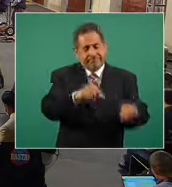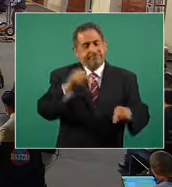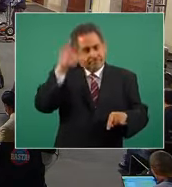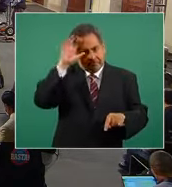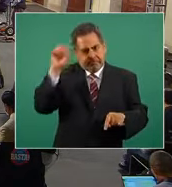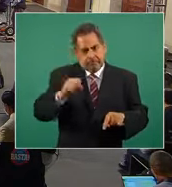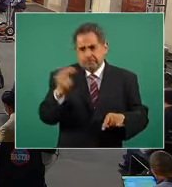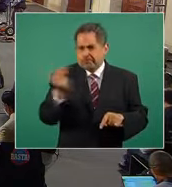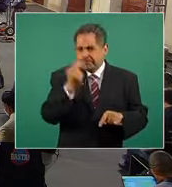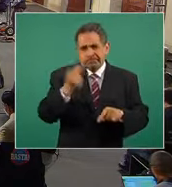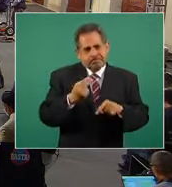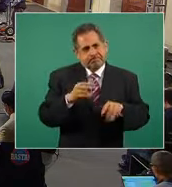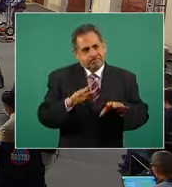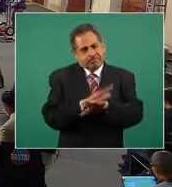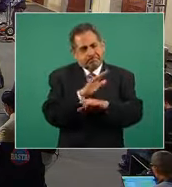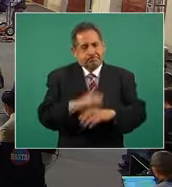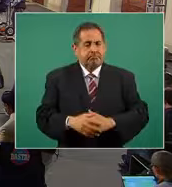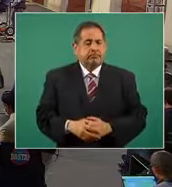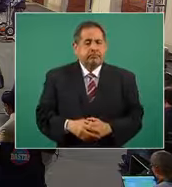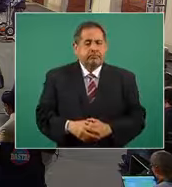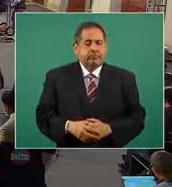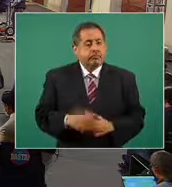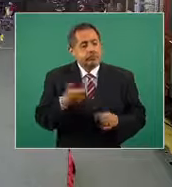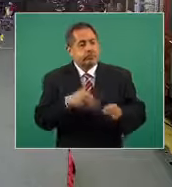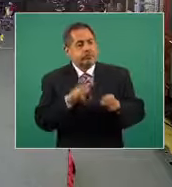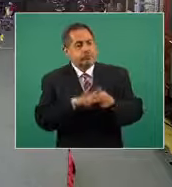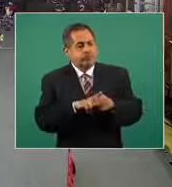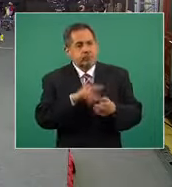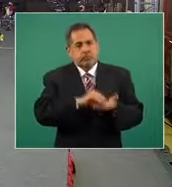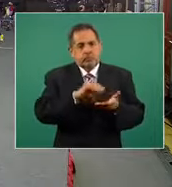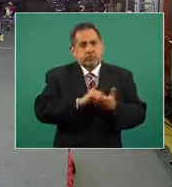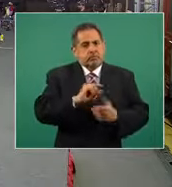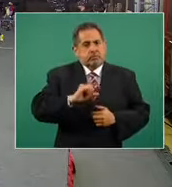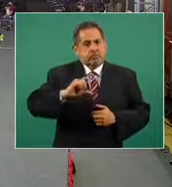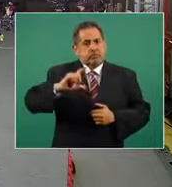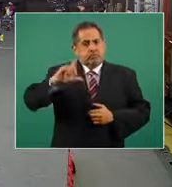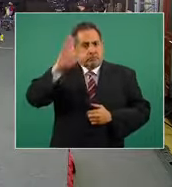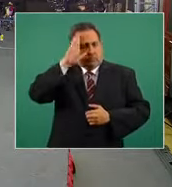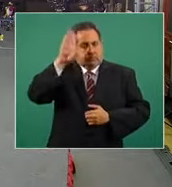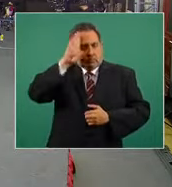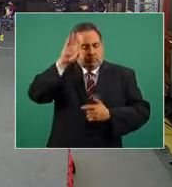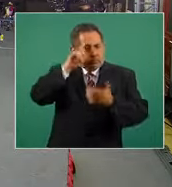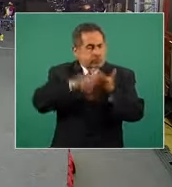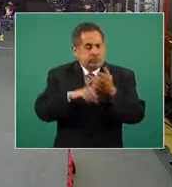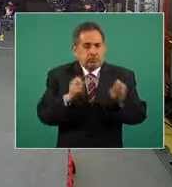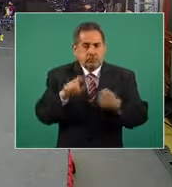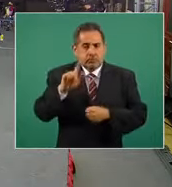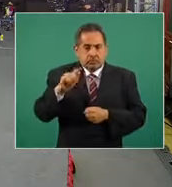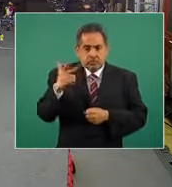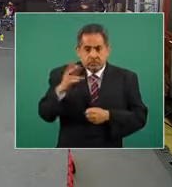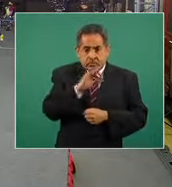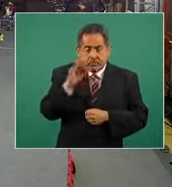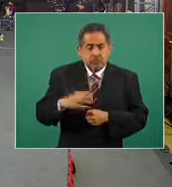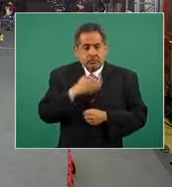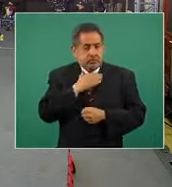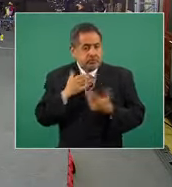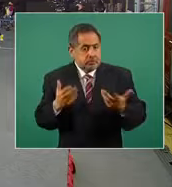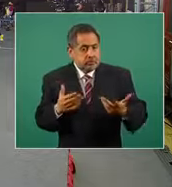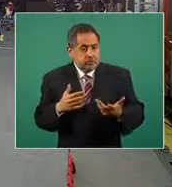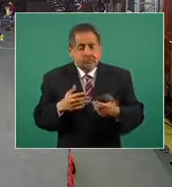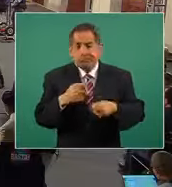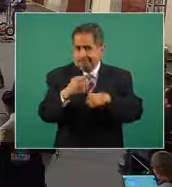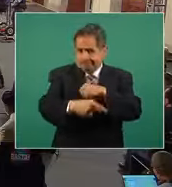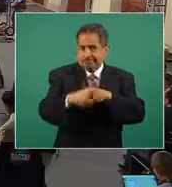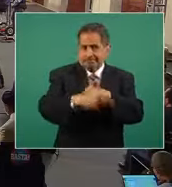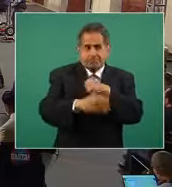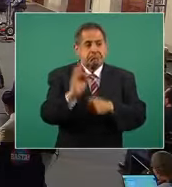Morelos. La siguiente. La hospitalización va con tendencia a la alza y vean ustedes, camas generales en 78%. Grave peligro